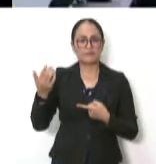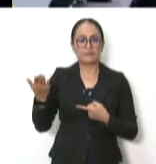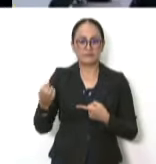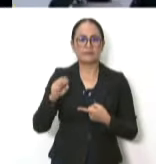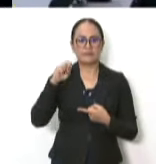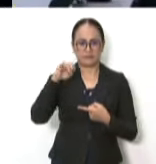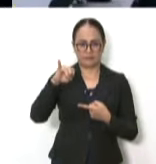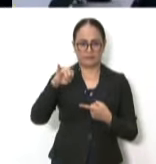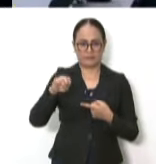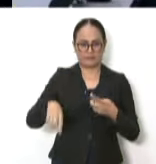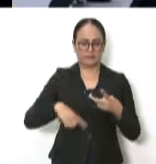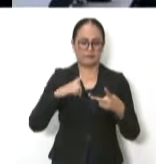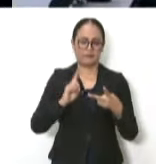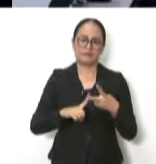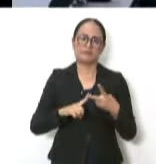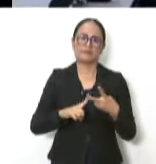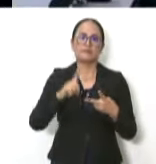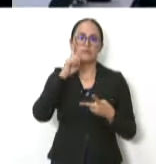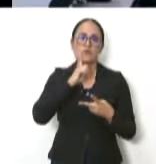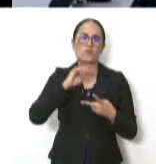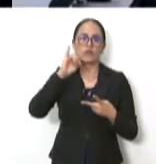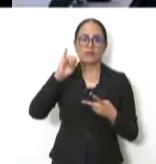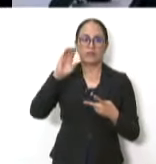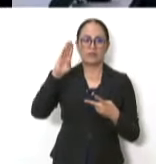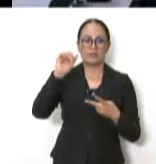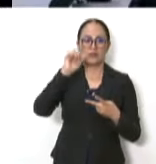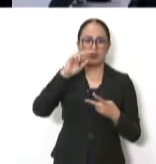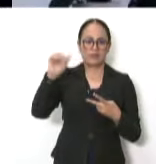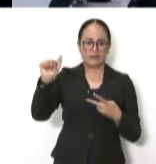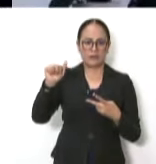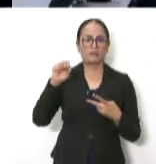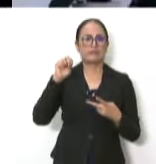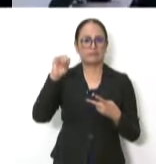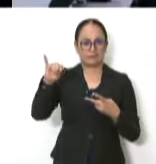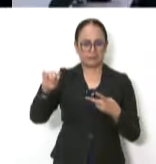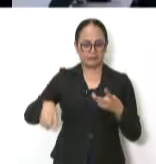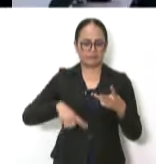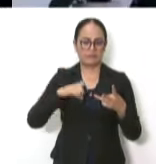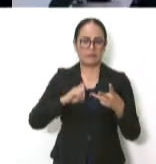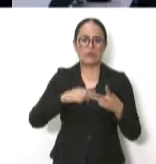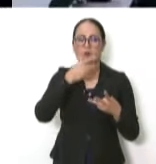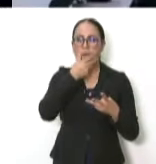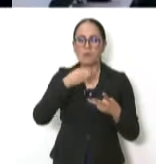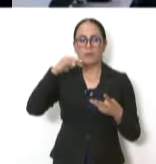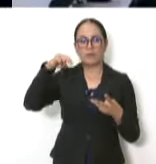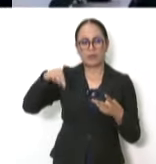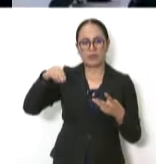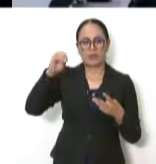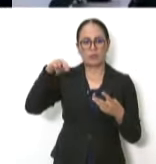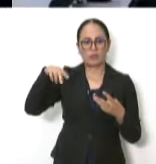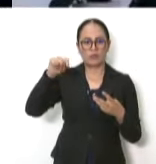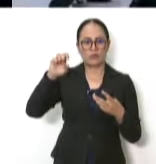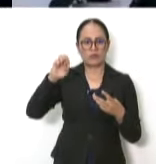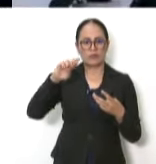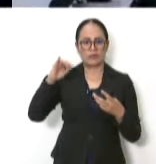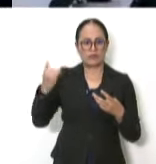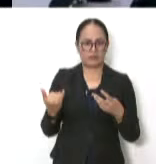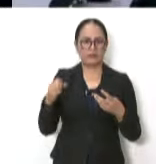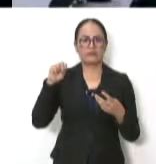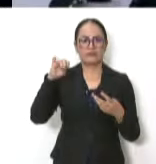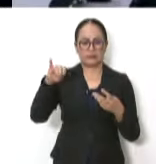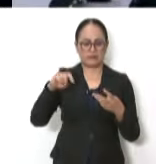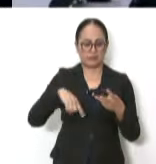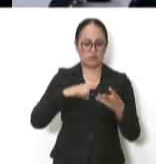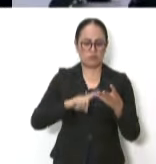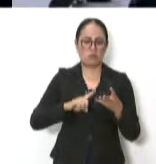A favor. Comisionada Ibarra. A favor. Comisionado Monterrey. A favor. Comisionada